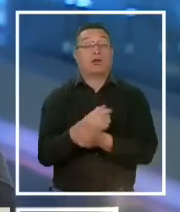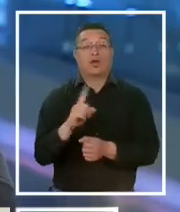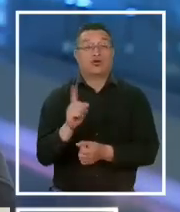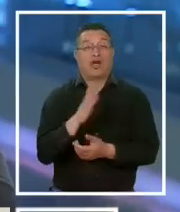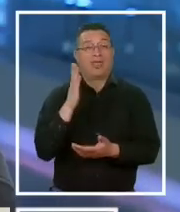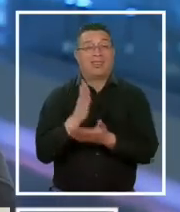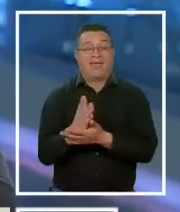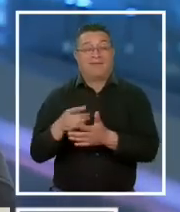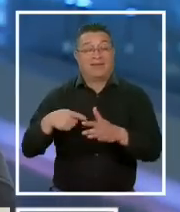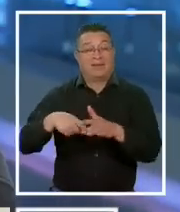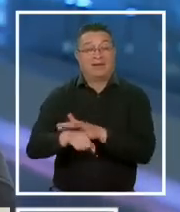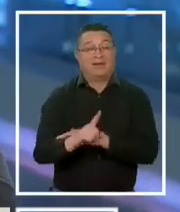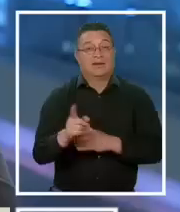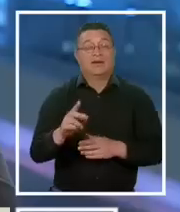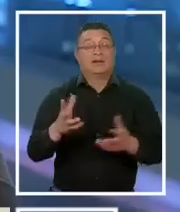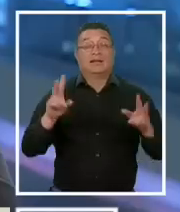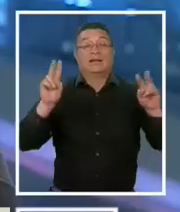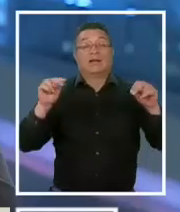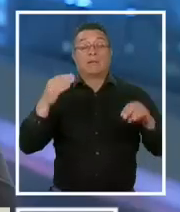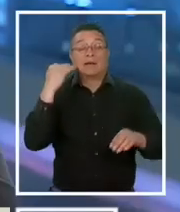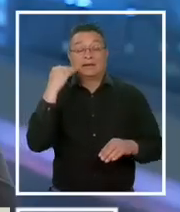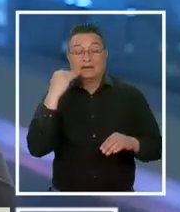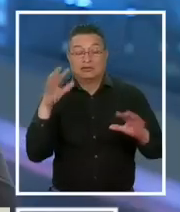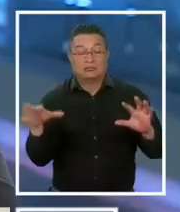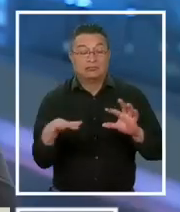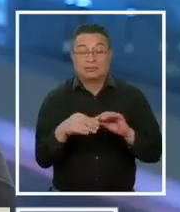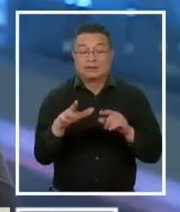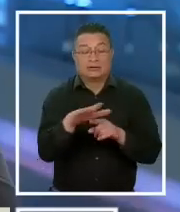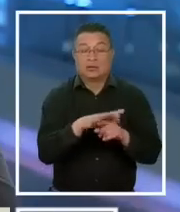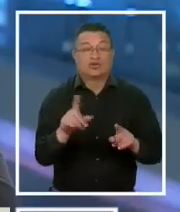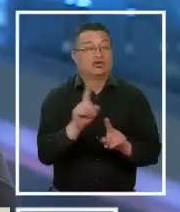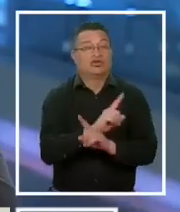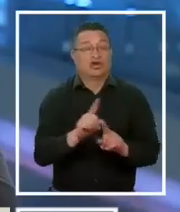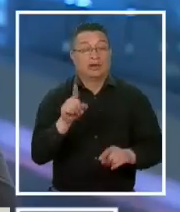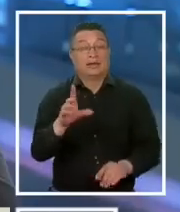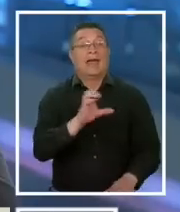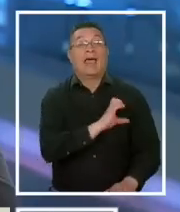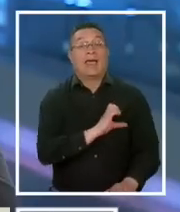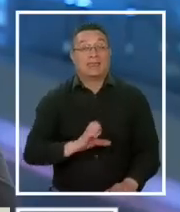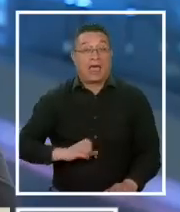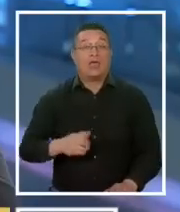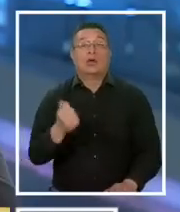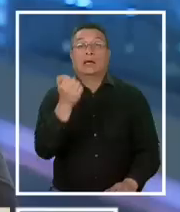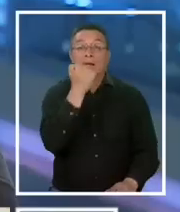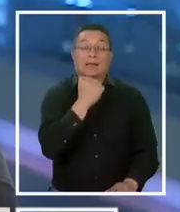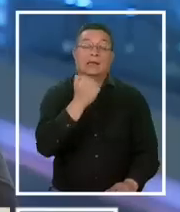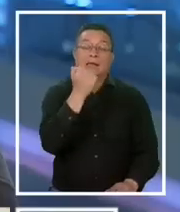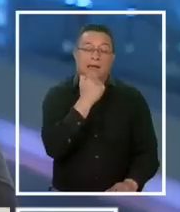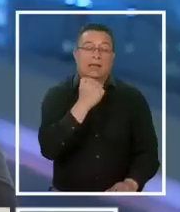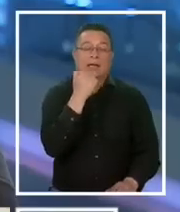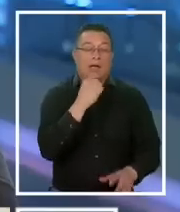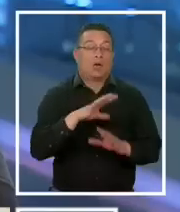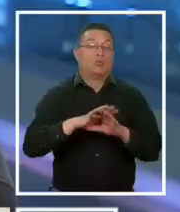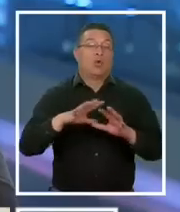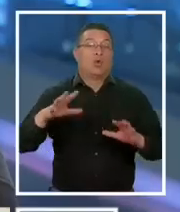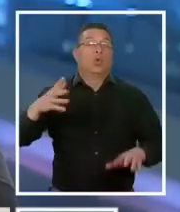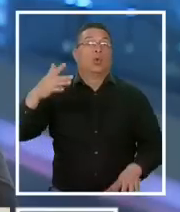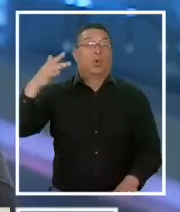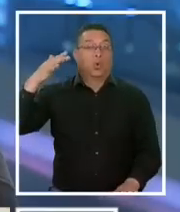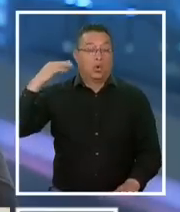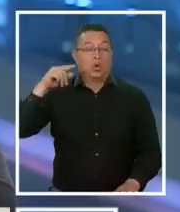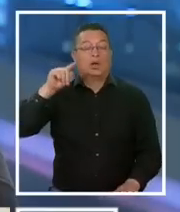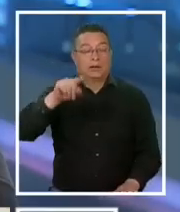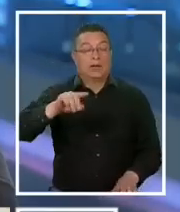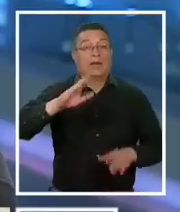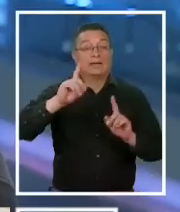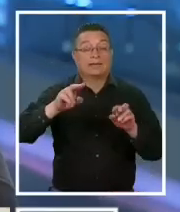debiera tener ni que intervenir en relación con niños en este tipo de condiciones y ahí es donde el estado de chile está fallando y está fallando hace mucho tiempo en lo que tiene que ver